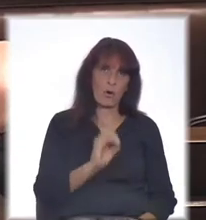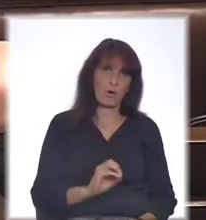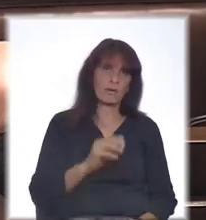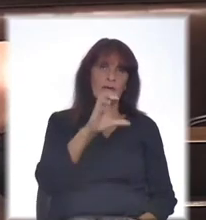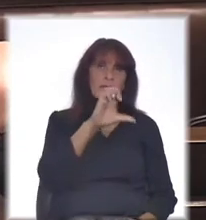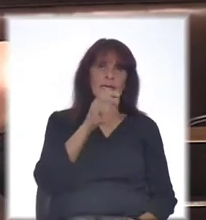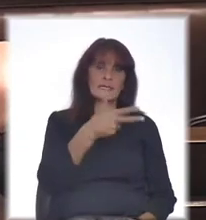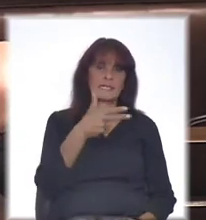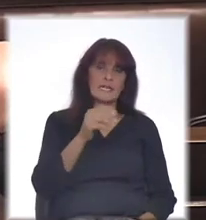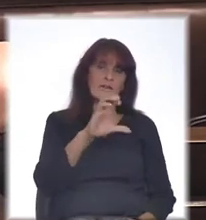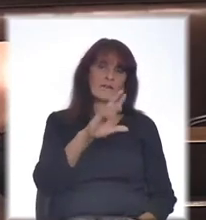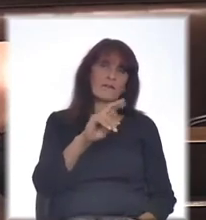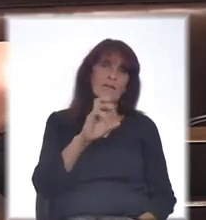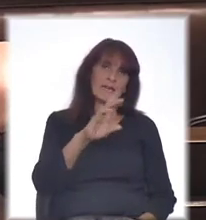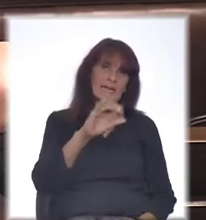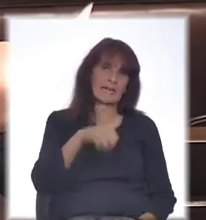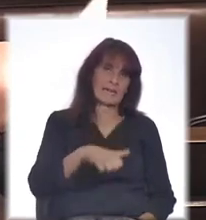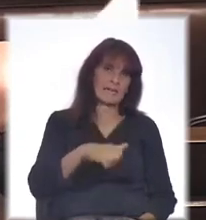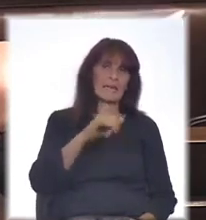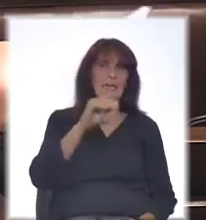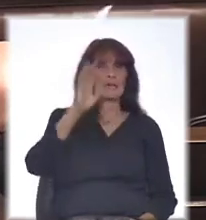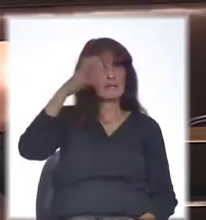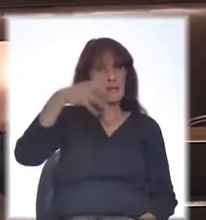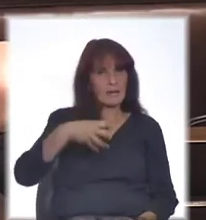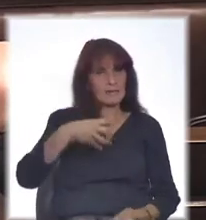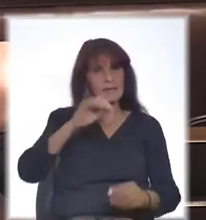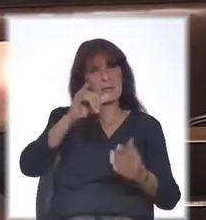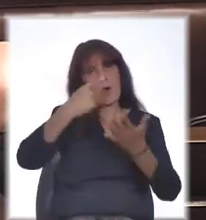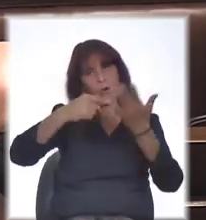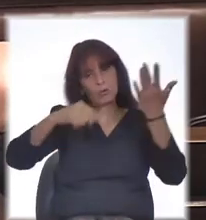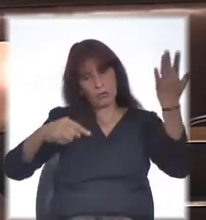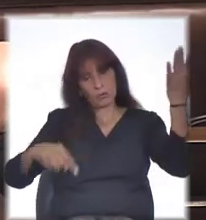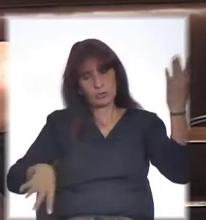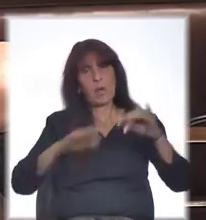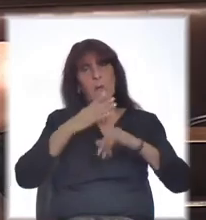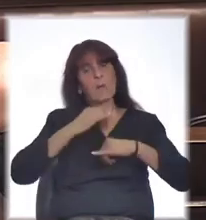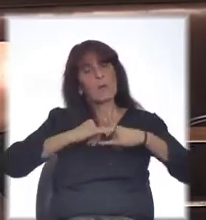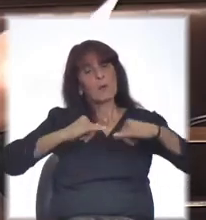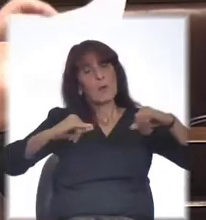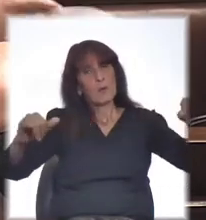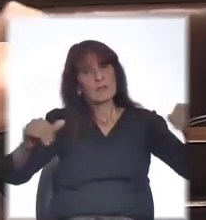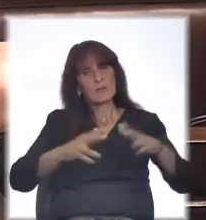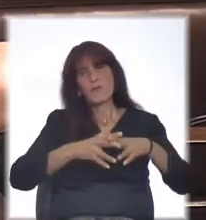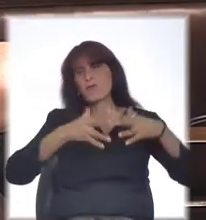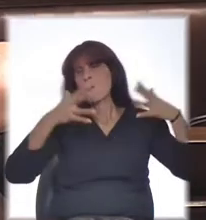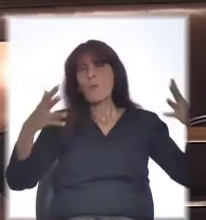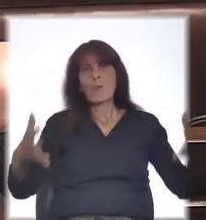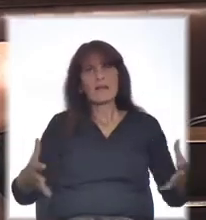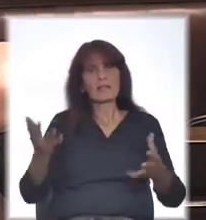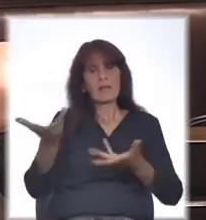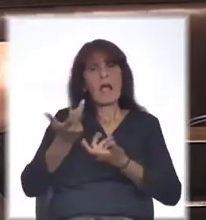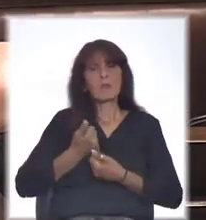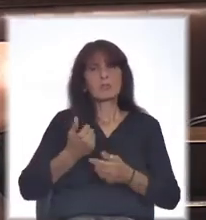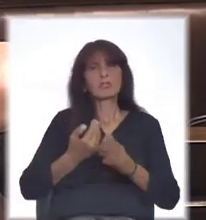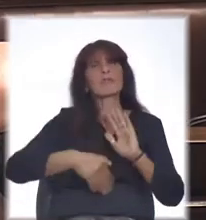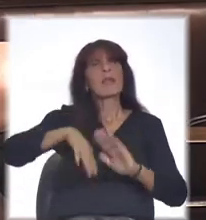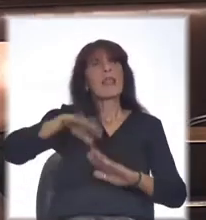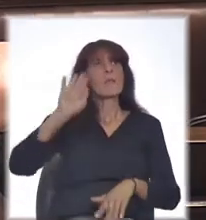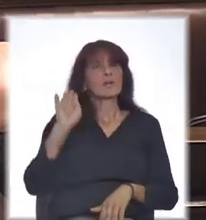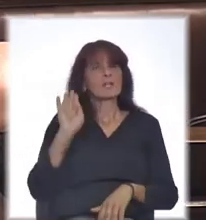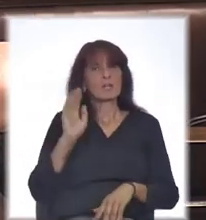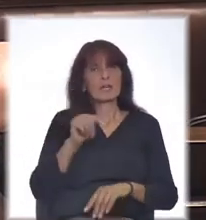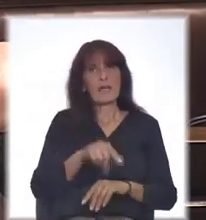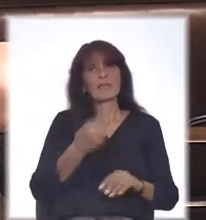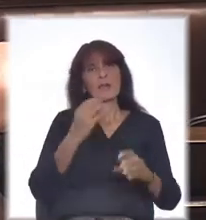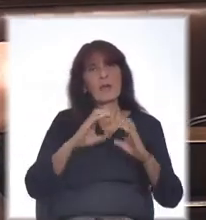Julio María Sanguinetti, entre otros. La propaganda del sí fue abrumadora y gigantesca, contando con el apoyo de las mayorías medios masivos